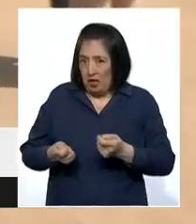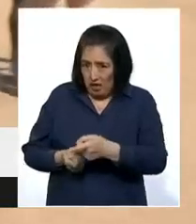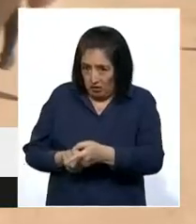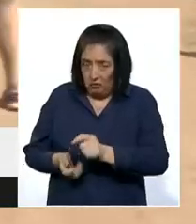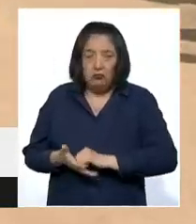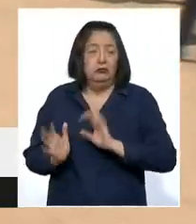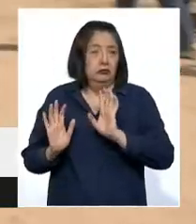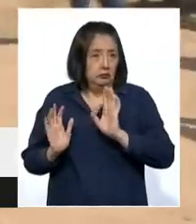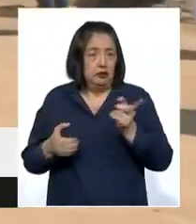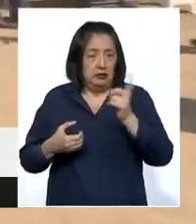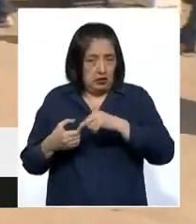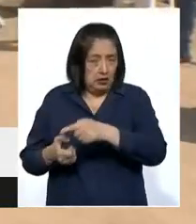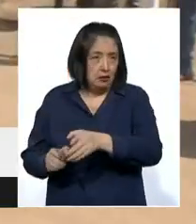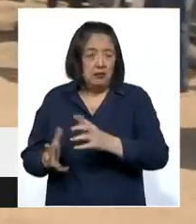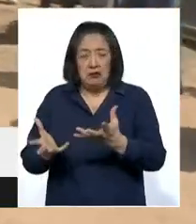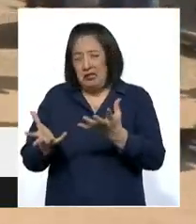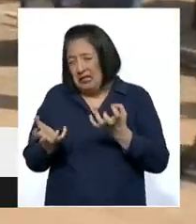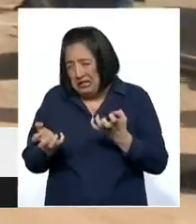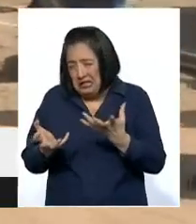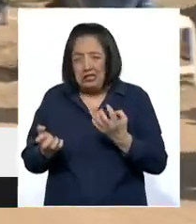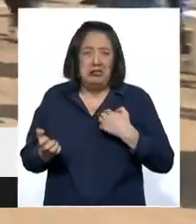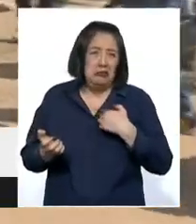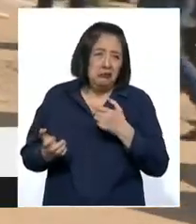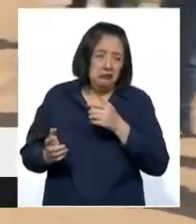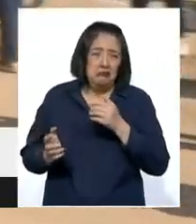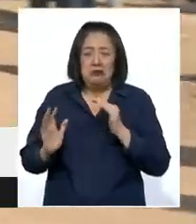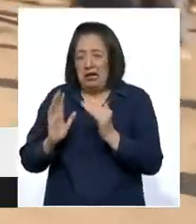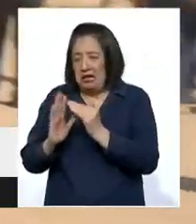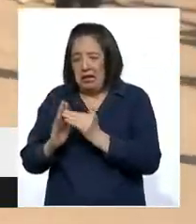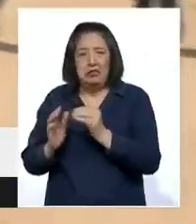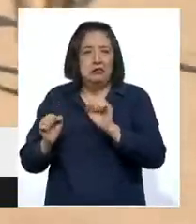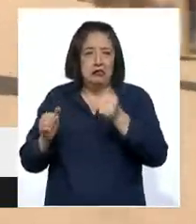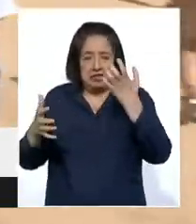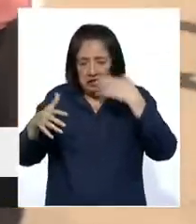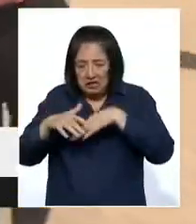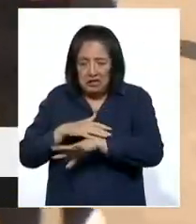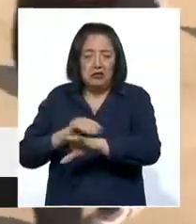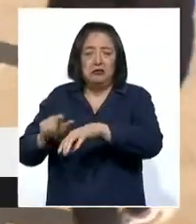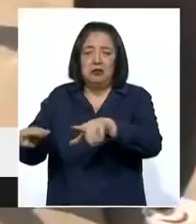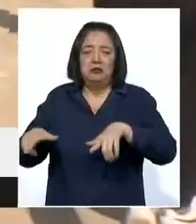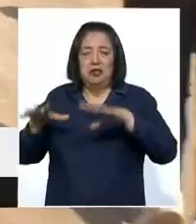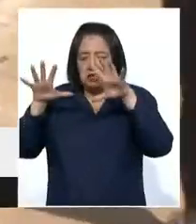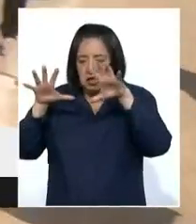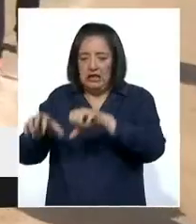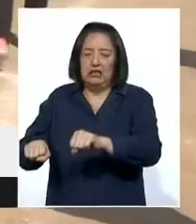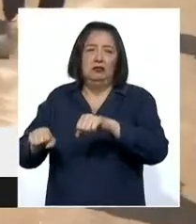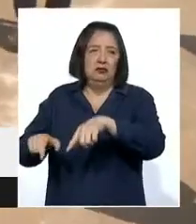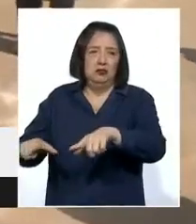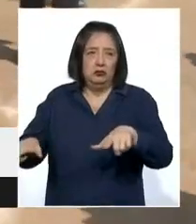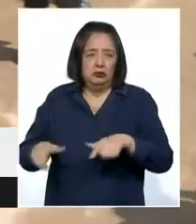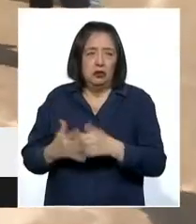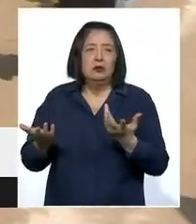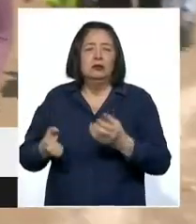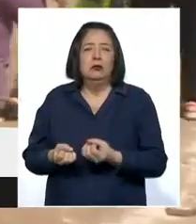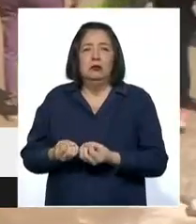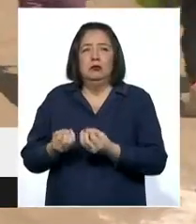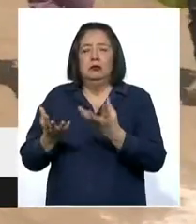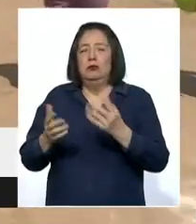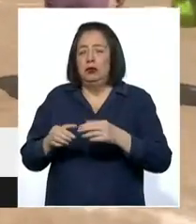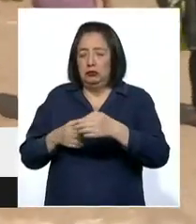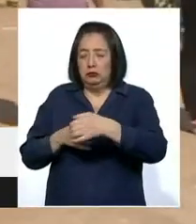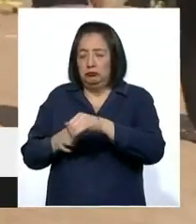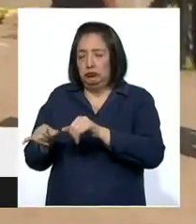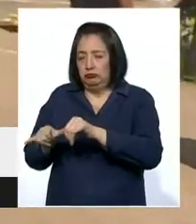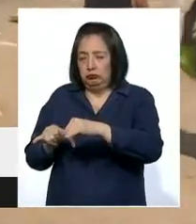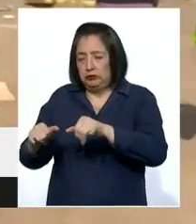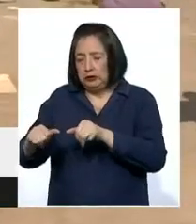buscando poder tener una vivienda propia es que ingresaron y tomaron posesión de esos terrenos que miden los lotes